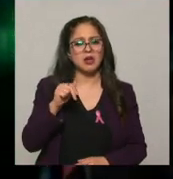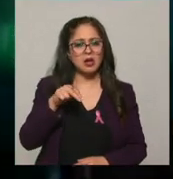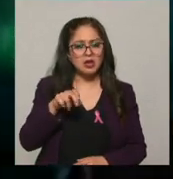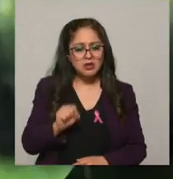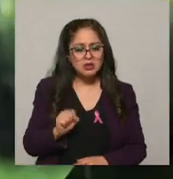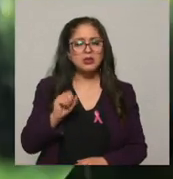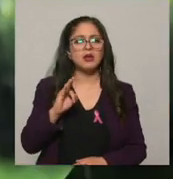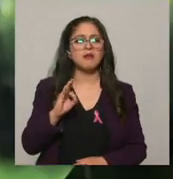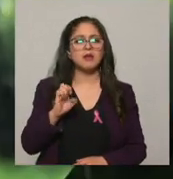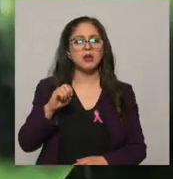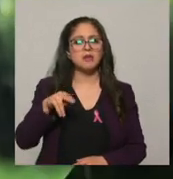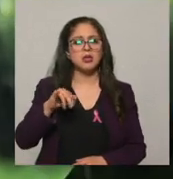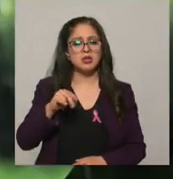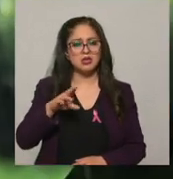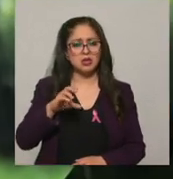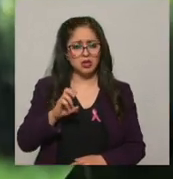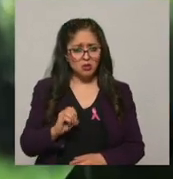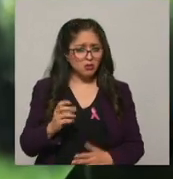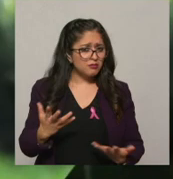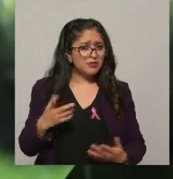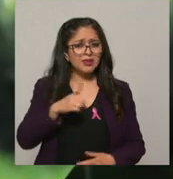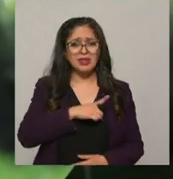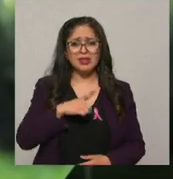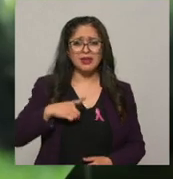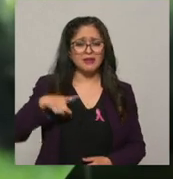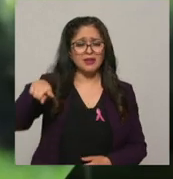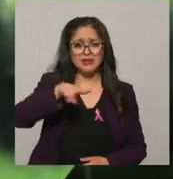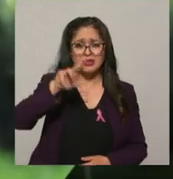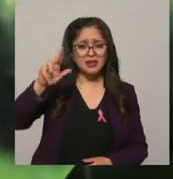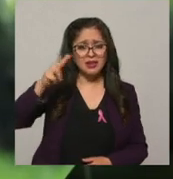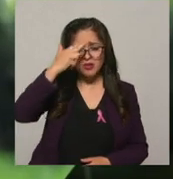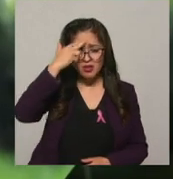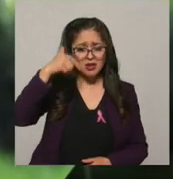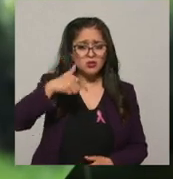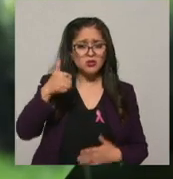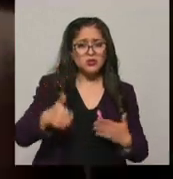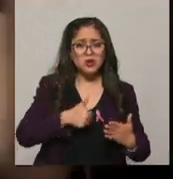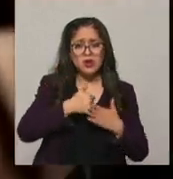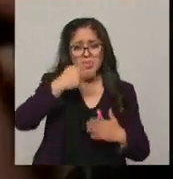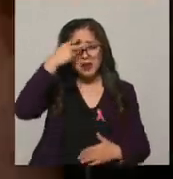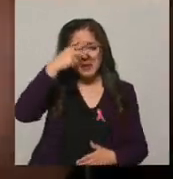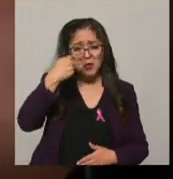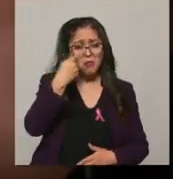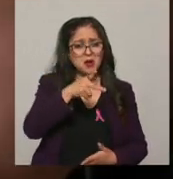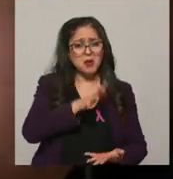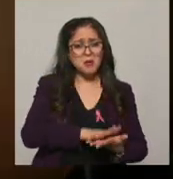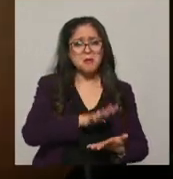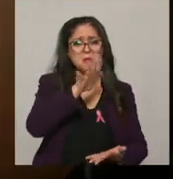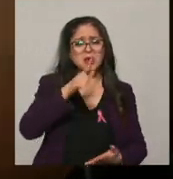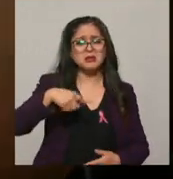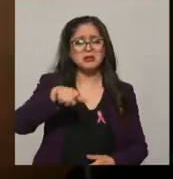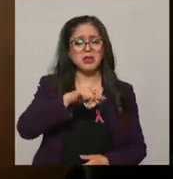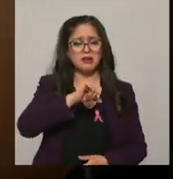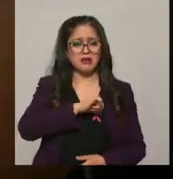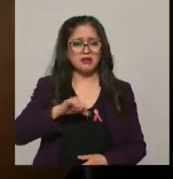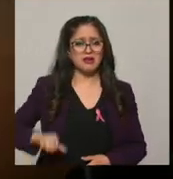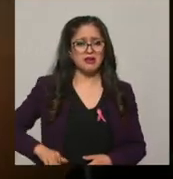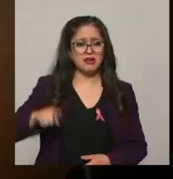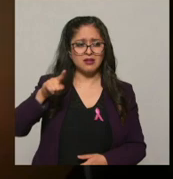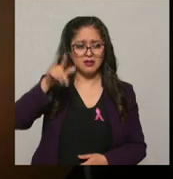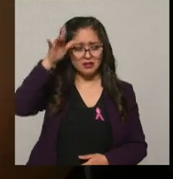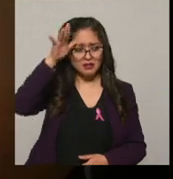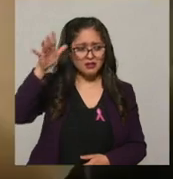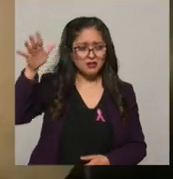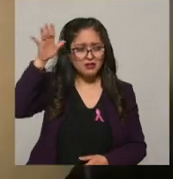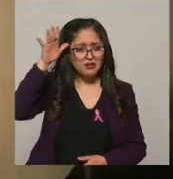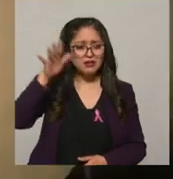que recordar una cosa: la Ciudad de México, concretamente la alcaldía Cuauhtémoc, es donde se han registrado estos casos. Parece